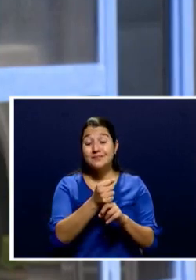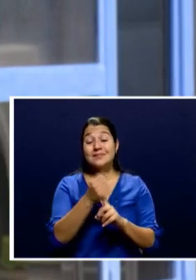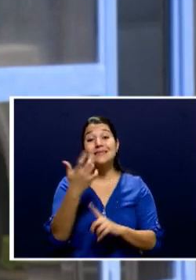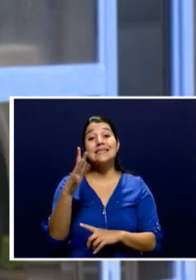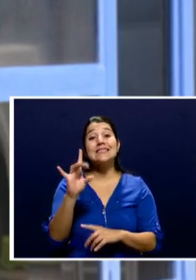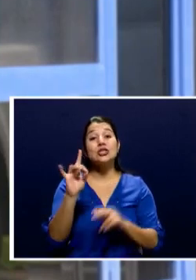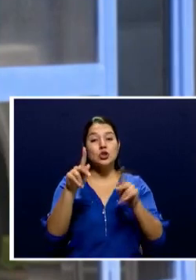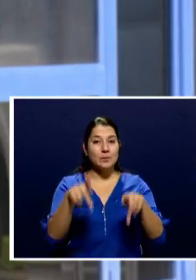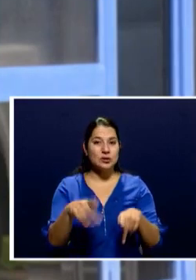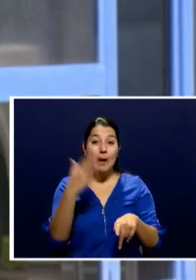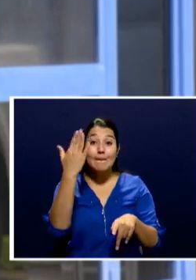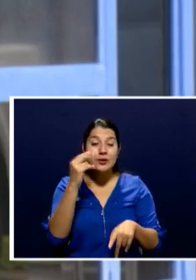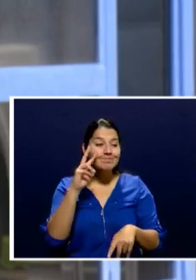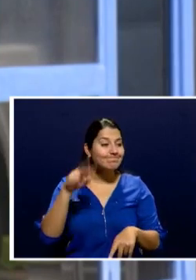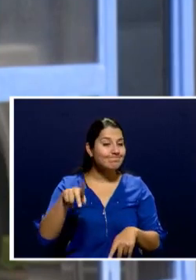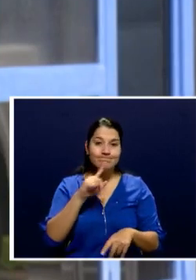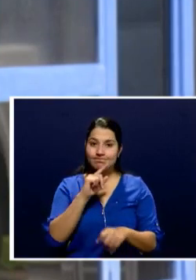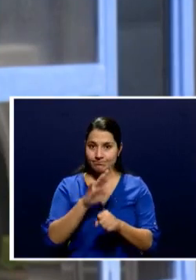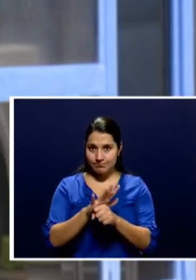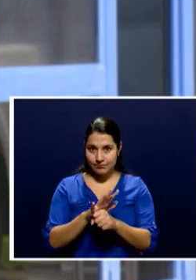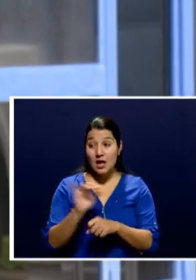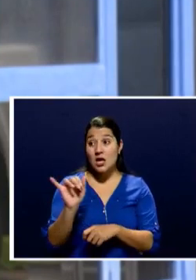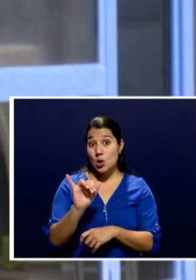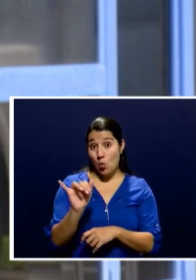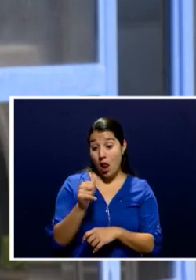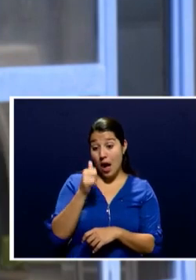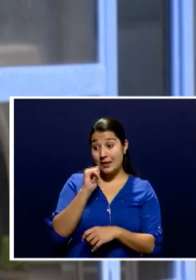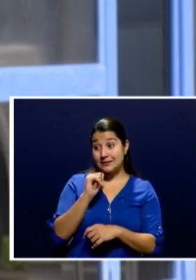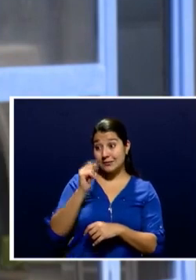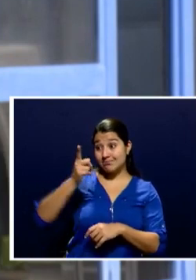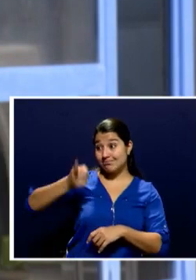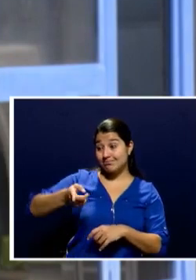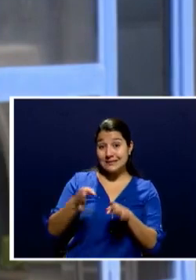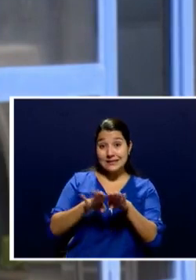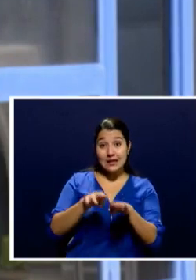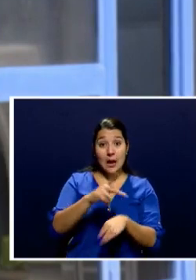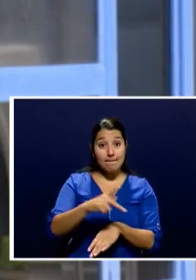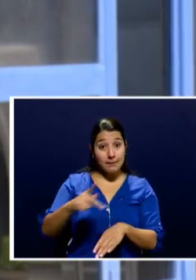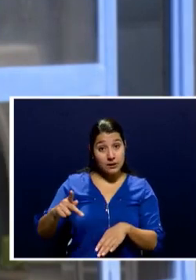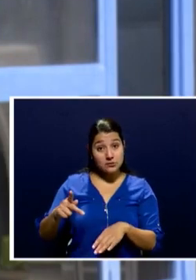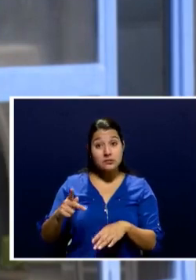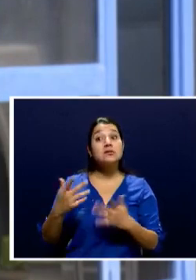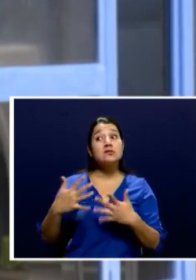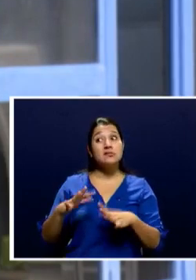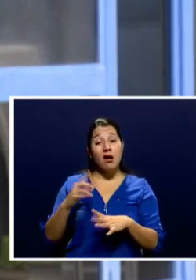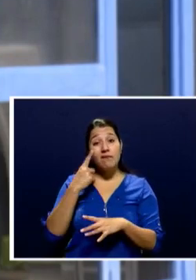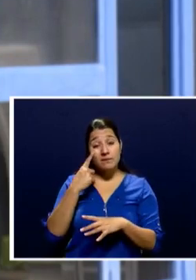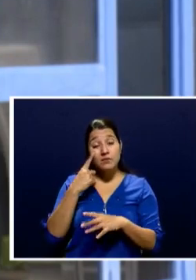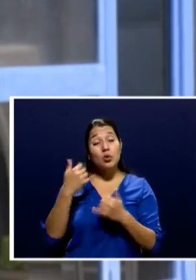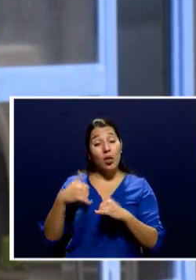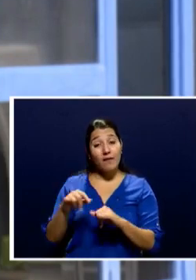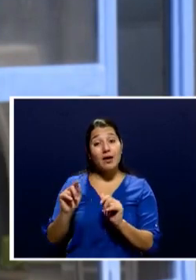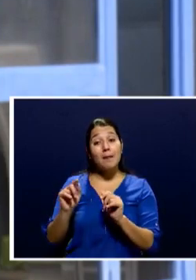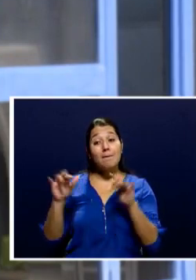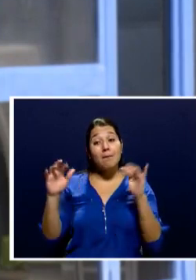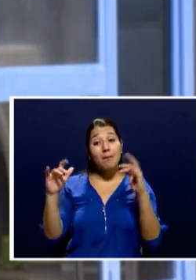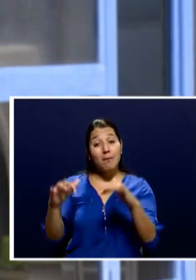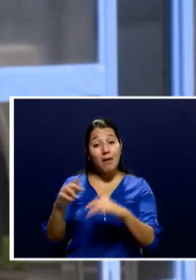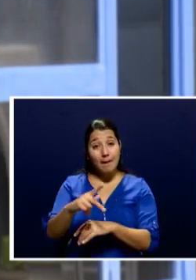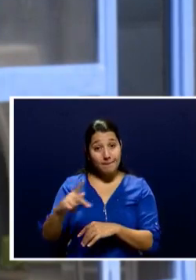visto también en el tema de las playas, que aunque ayer se dispuso cerrarlas, también hemos visto personas en las playas. En el tema de los